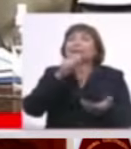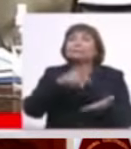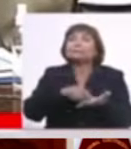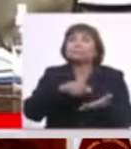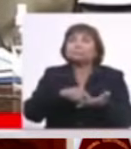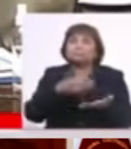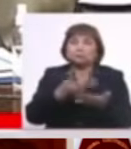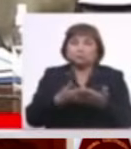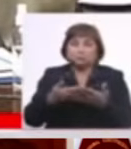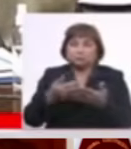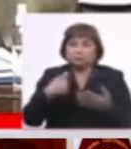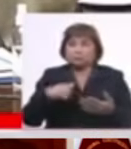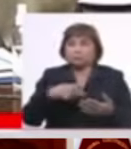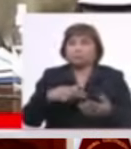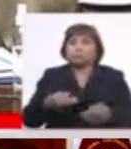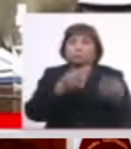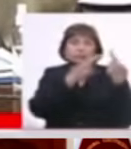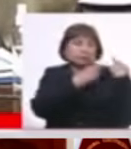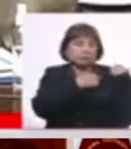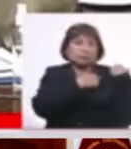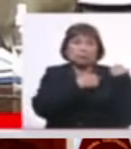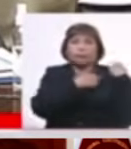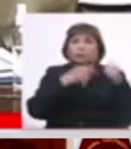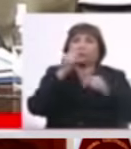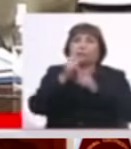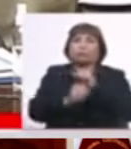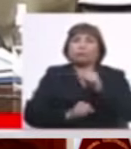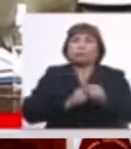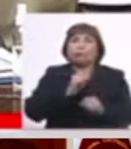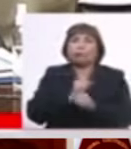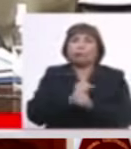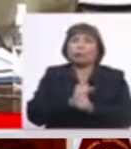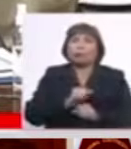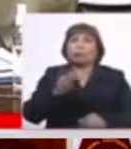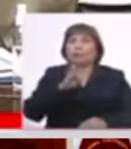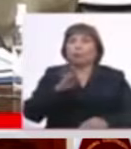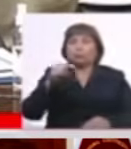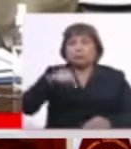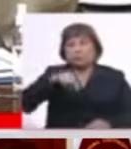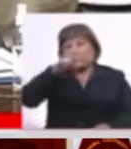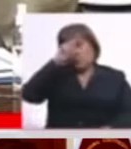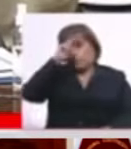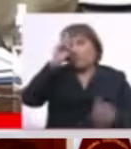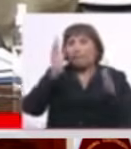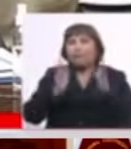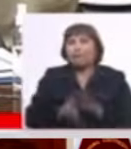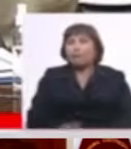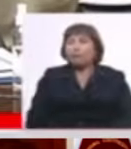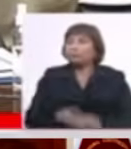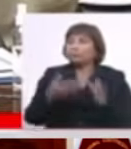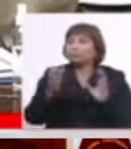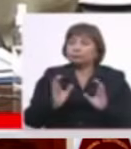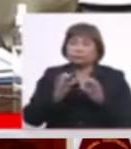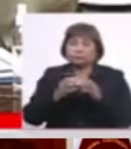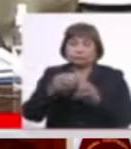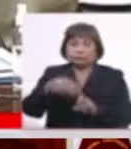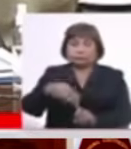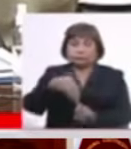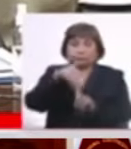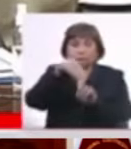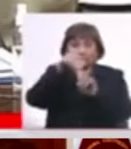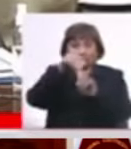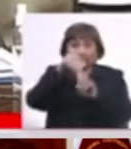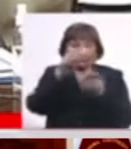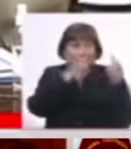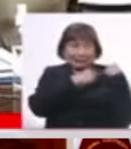congreso y nos toca asumirla en el año del Bicentenario del parlamento peruano la comisión especial